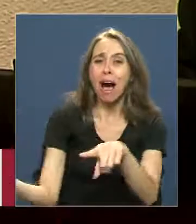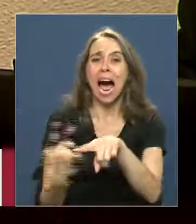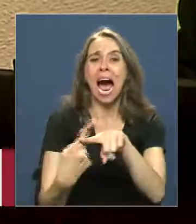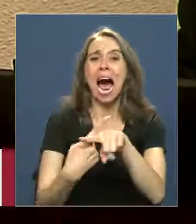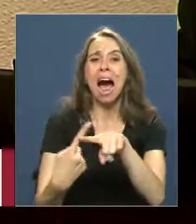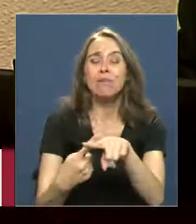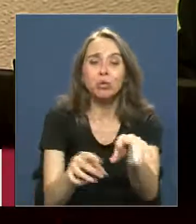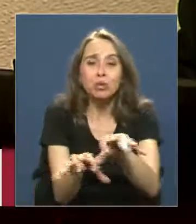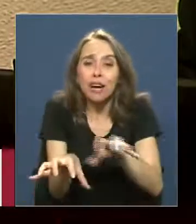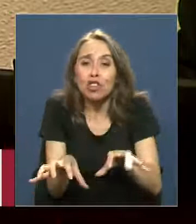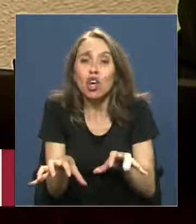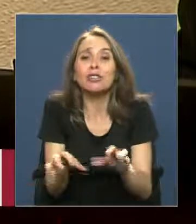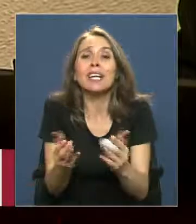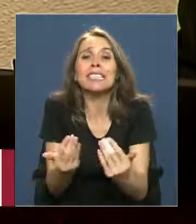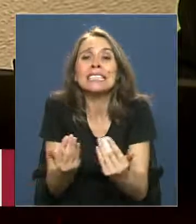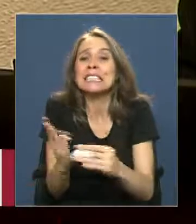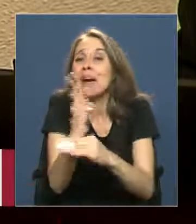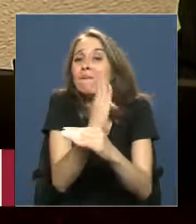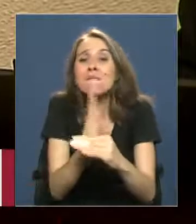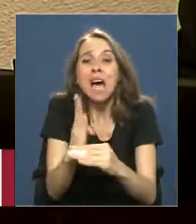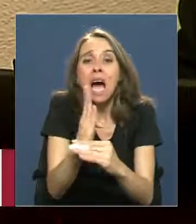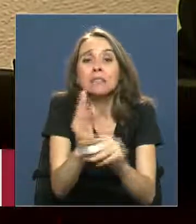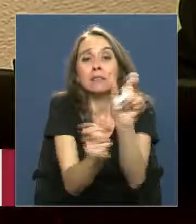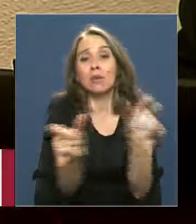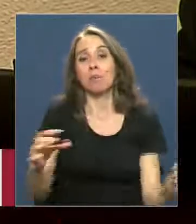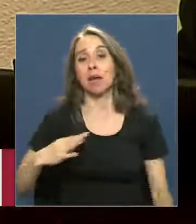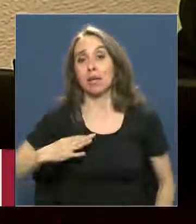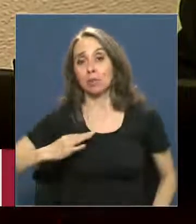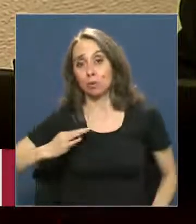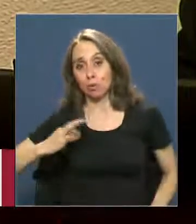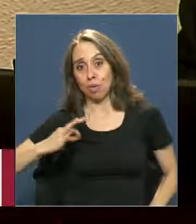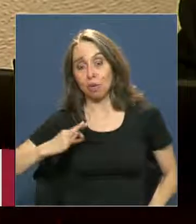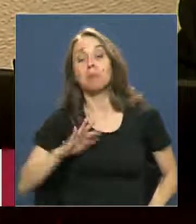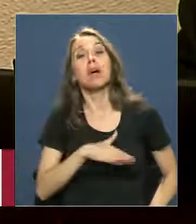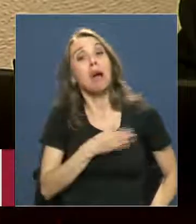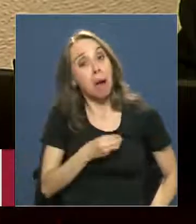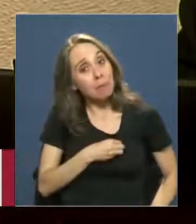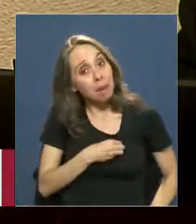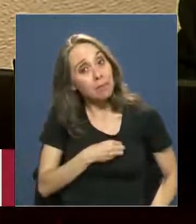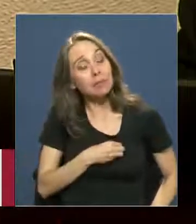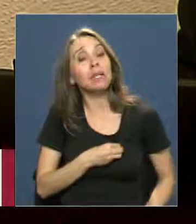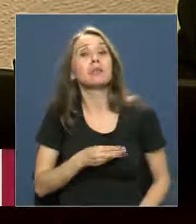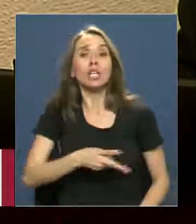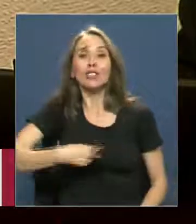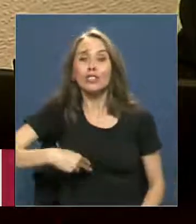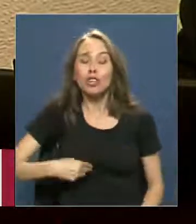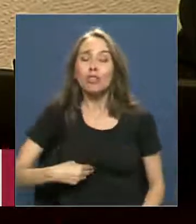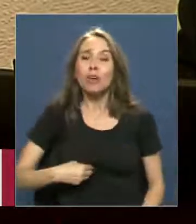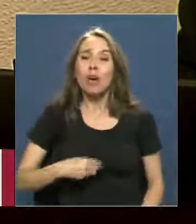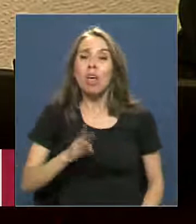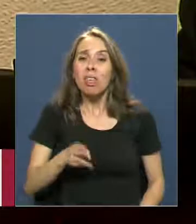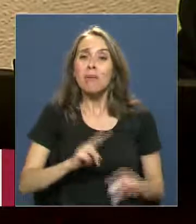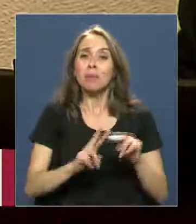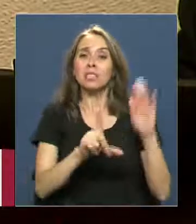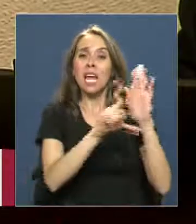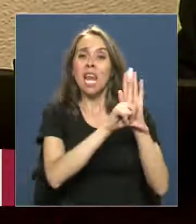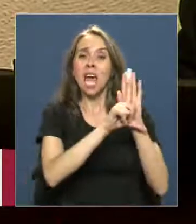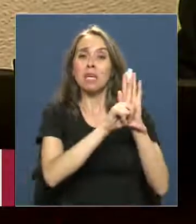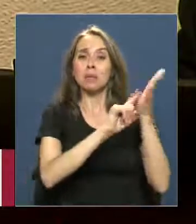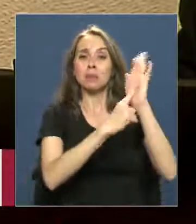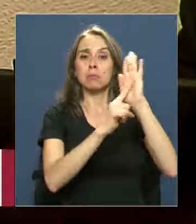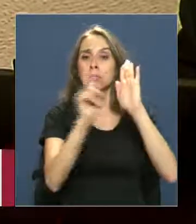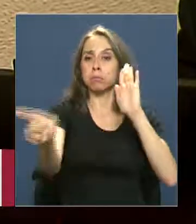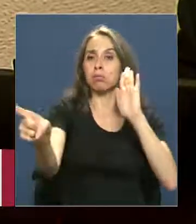con artículos básicos que requiere la ciudadanía. Lamentablemente tenemos que legislar para poder imponer ciertas cosas o ciertas